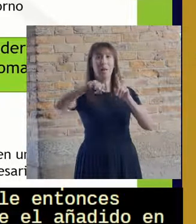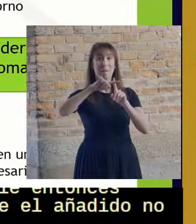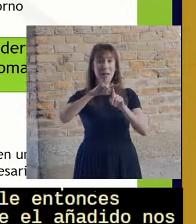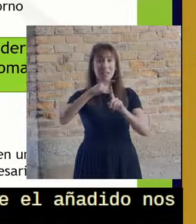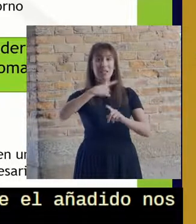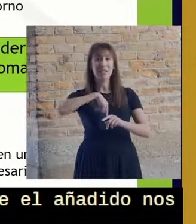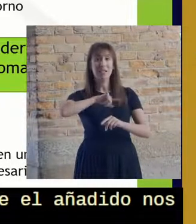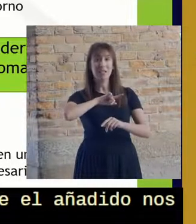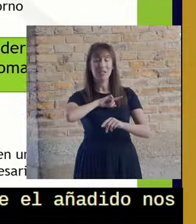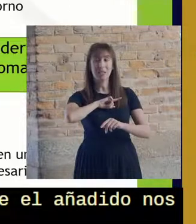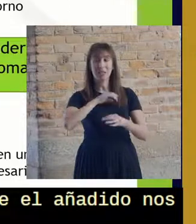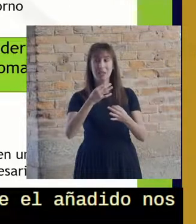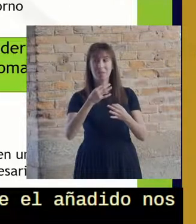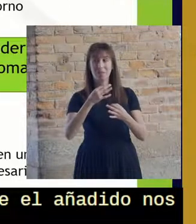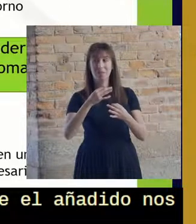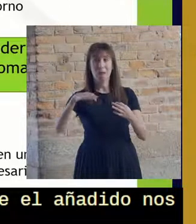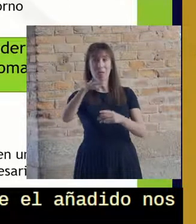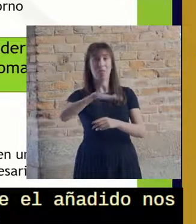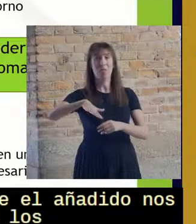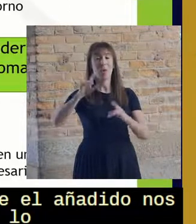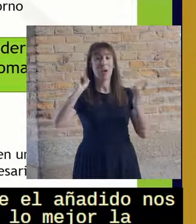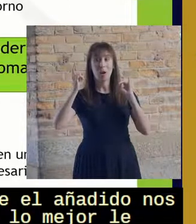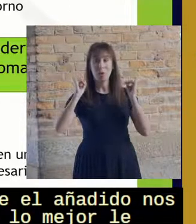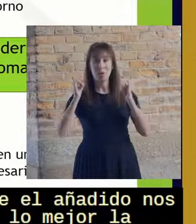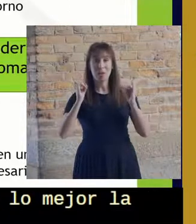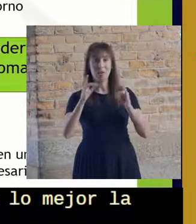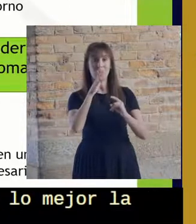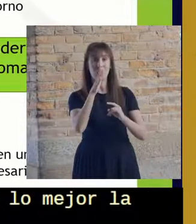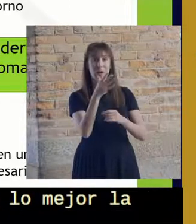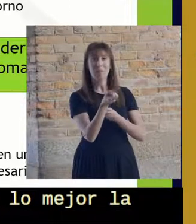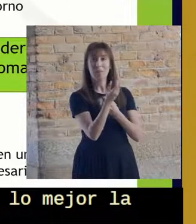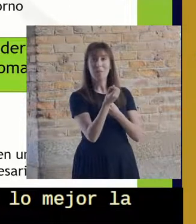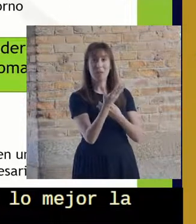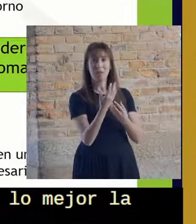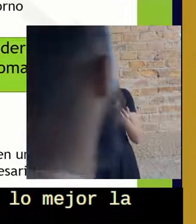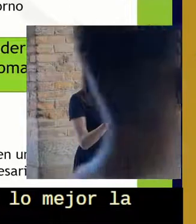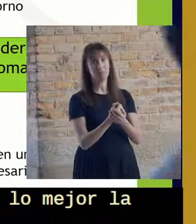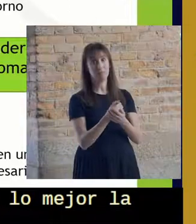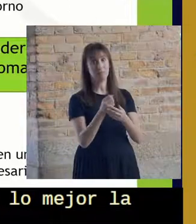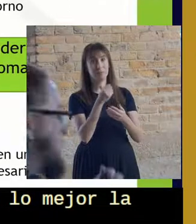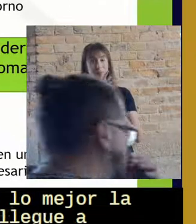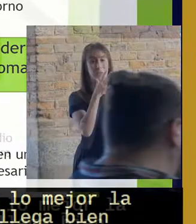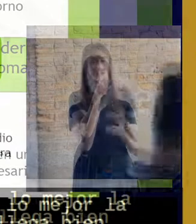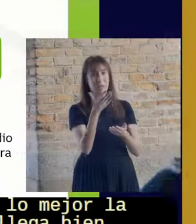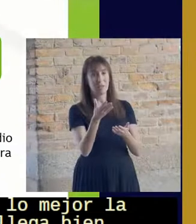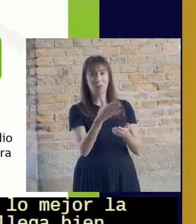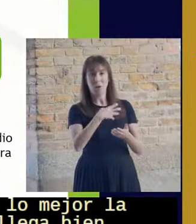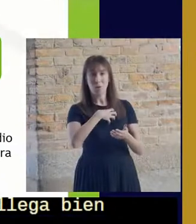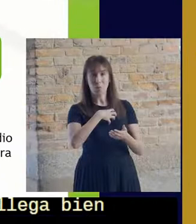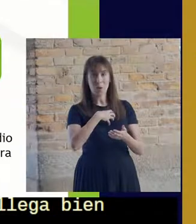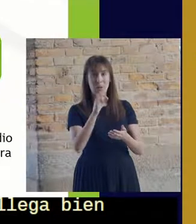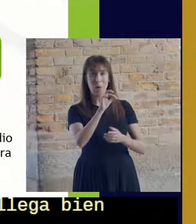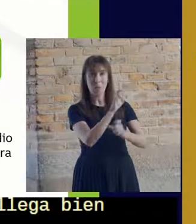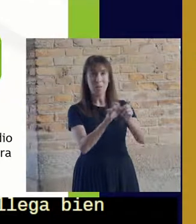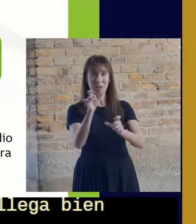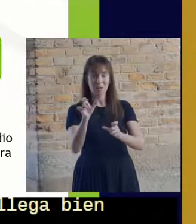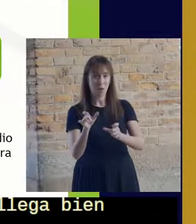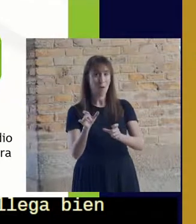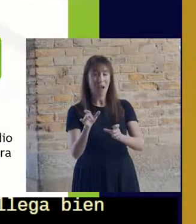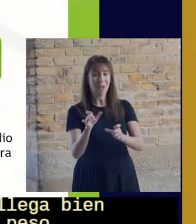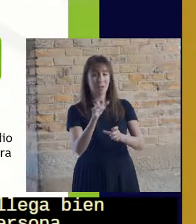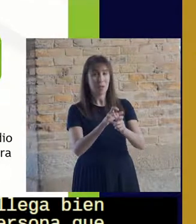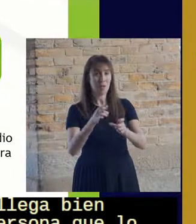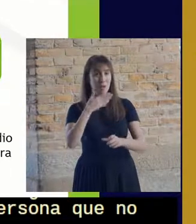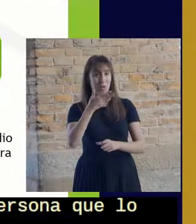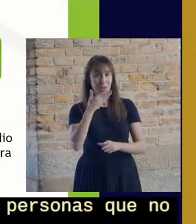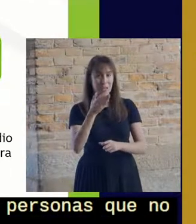encontramos ruido lugares ruidosos donde A lo mejor la información no llega bien o Por ese motivo no llega bien ni incluso las personas que son normy presentes o las personas